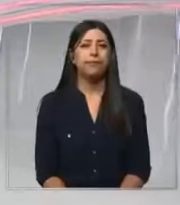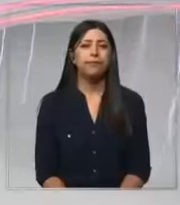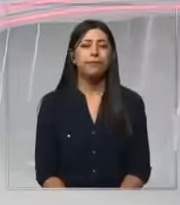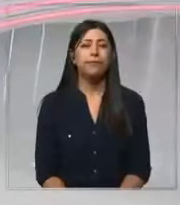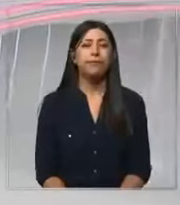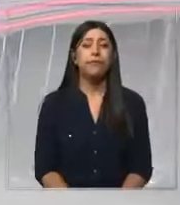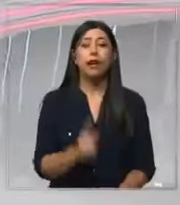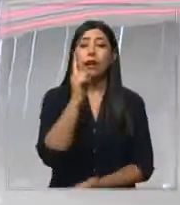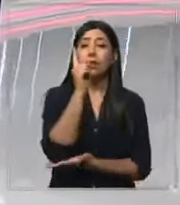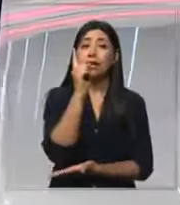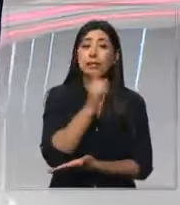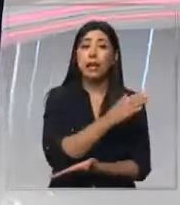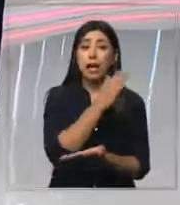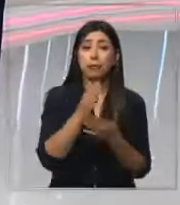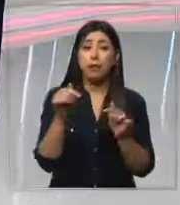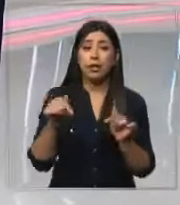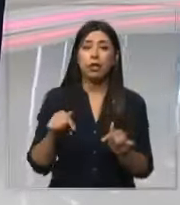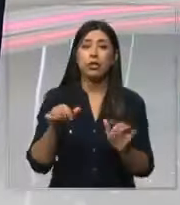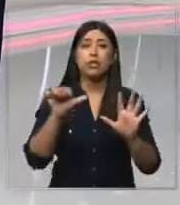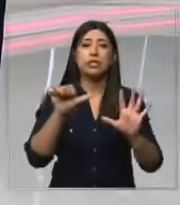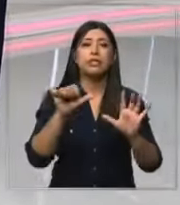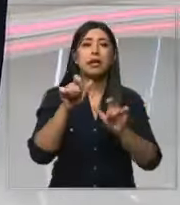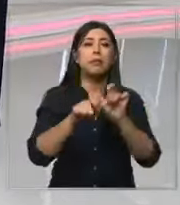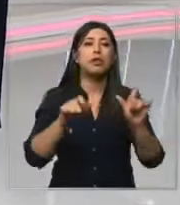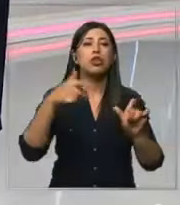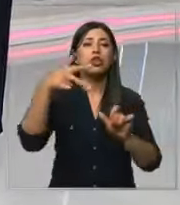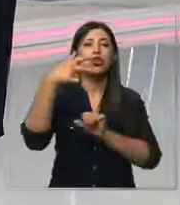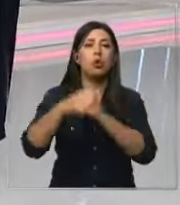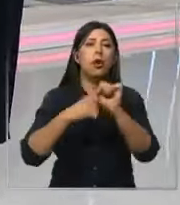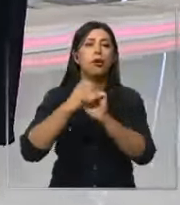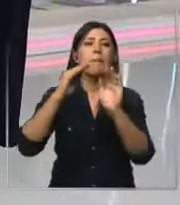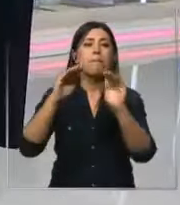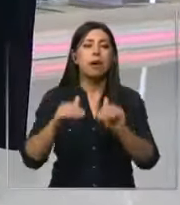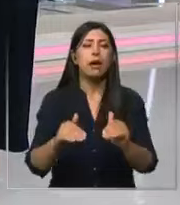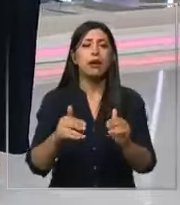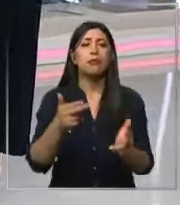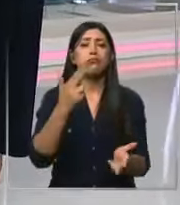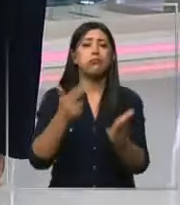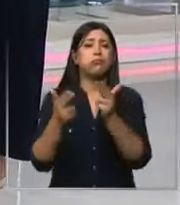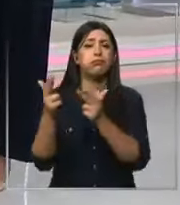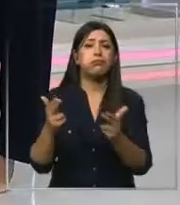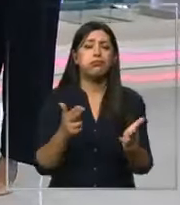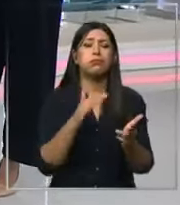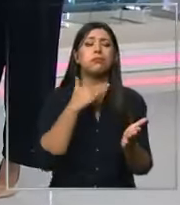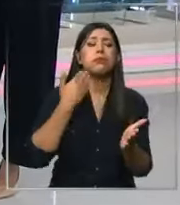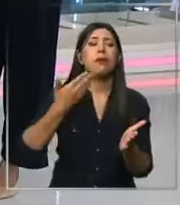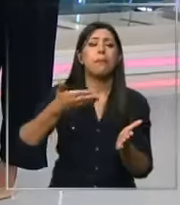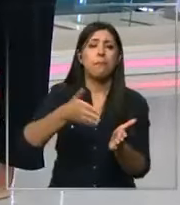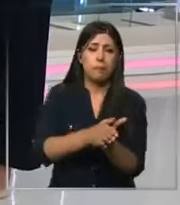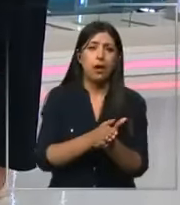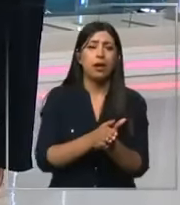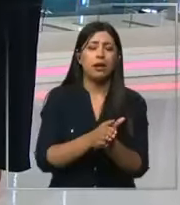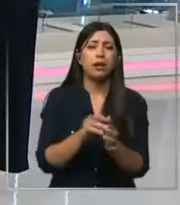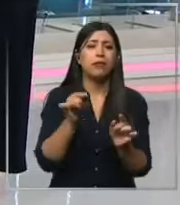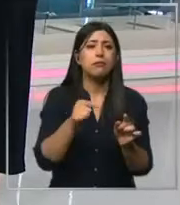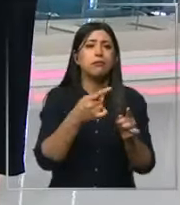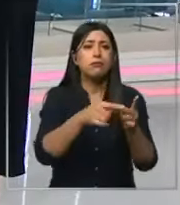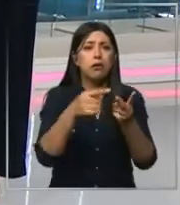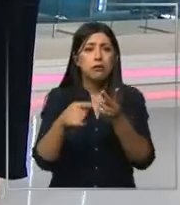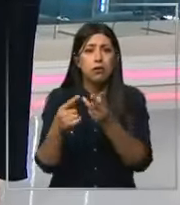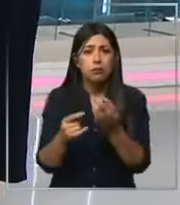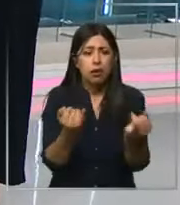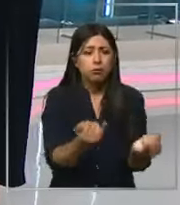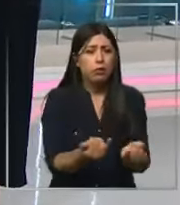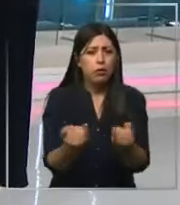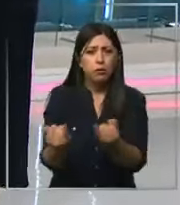Desde diciembre a la fecha, 6 menores de edad han perdido la vida en medio de balaceras en la región metropolitana. Cifras de distintos estudios dejan